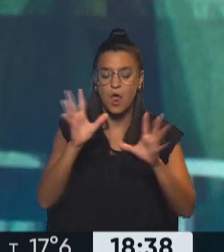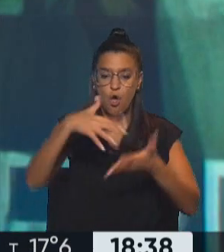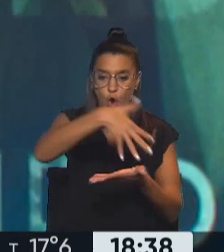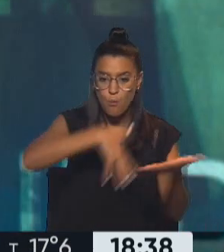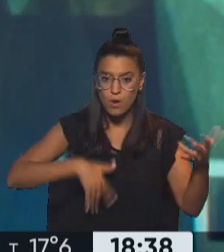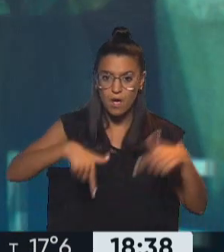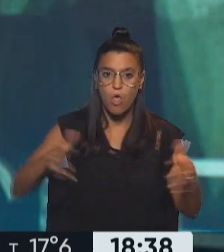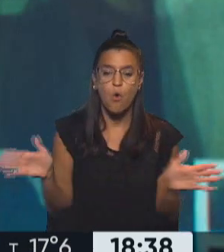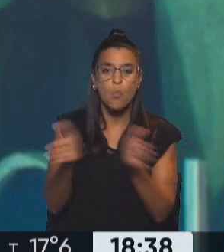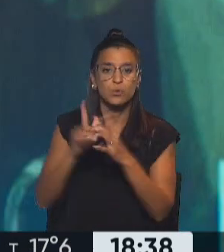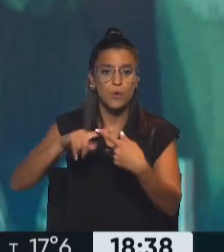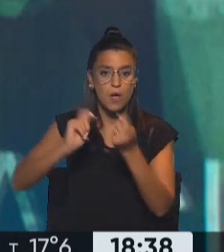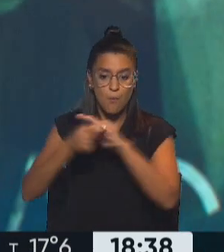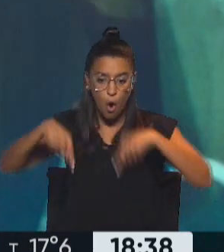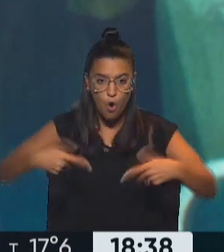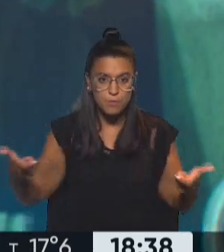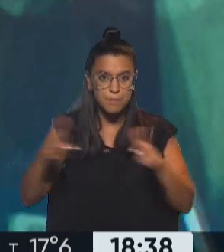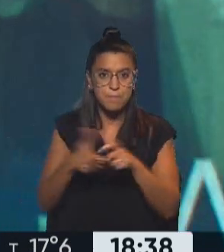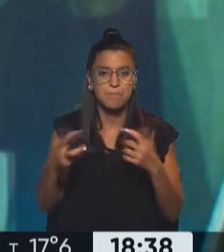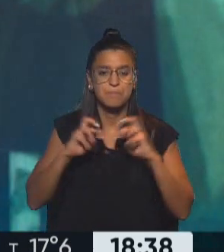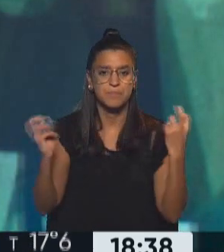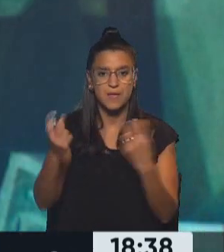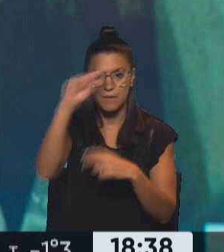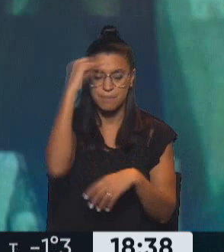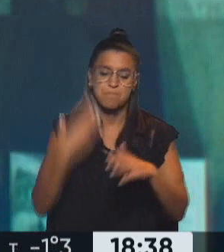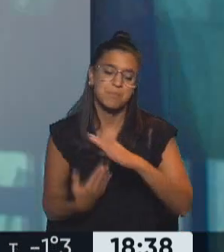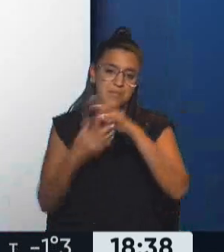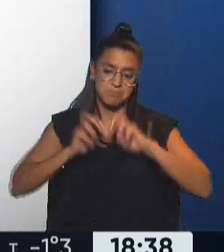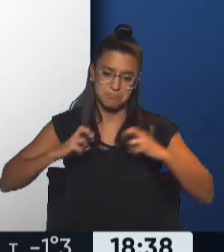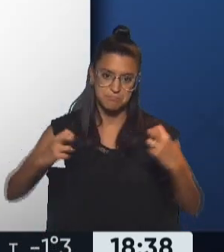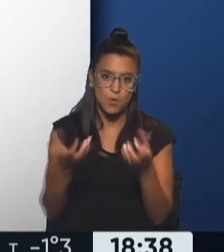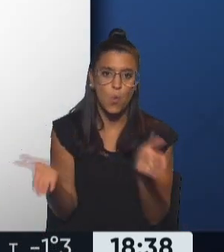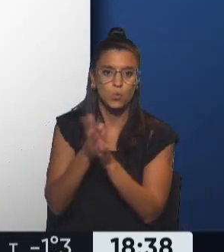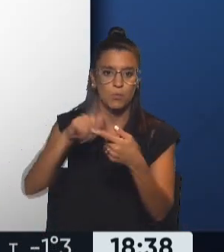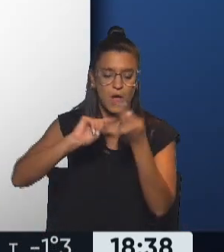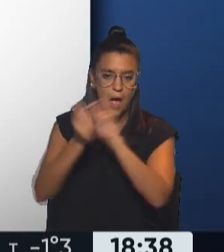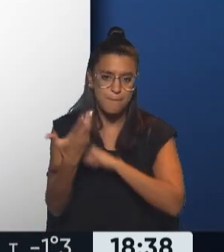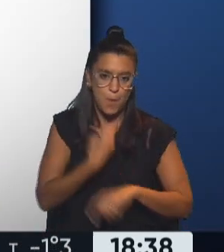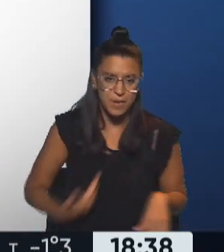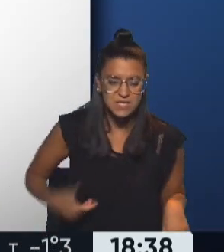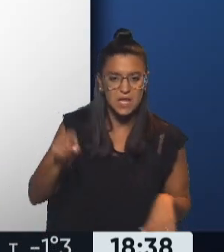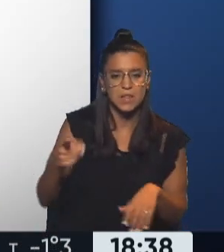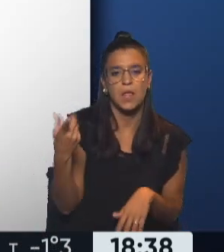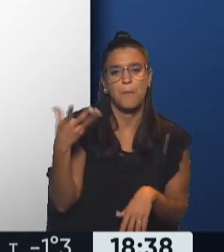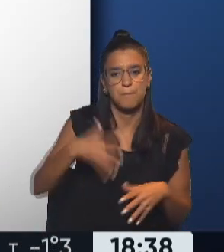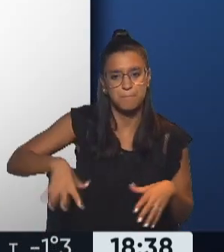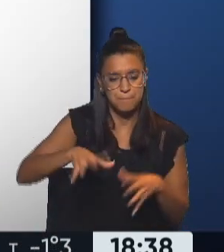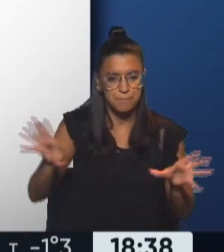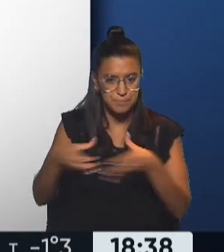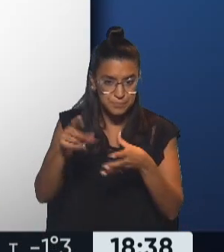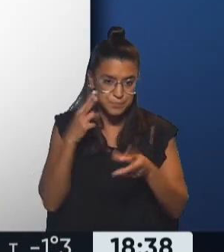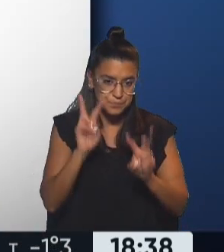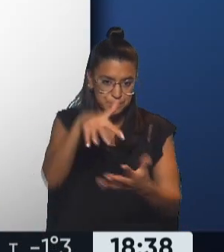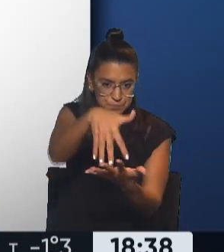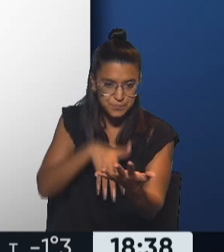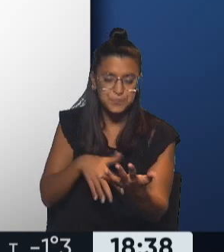Cambio. Hoy hubo una reunión de la Mesa Nacional donde se reúnen los principales actores de Juntos por el Cambio, digo, los presidentes del partido. Ahí lo podemos ver.